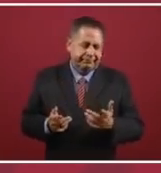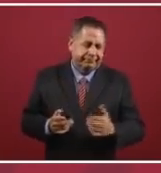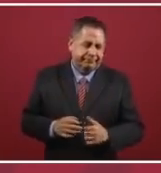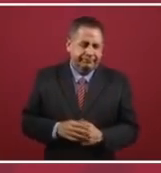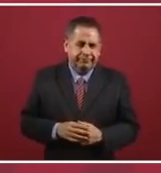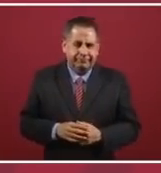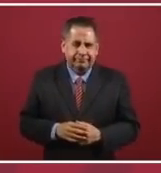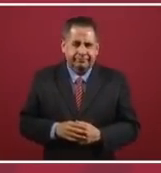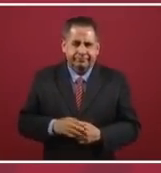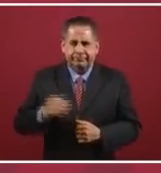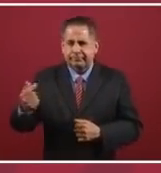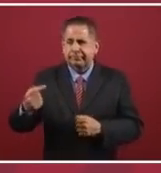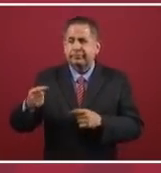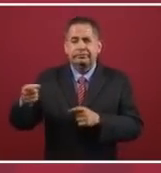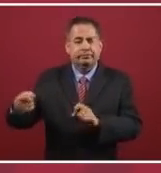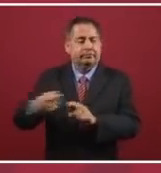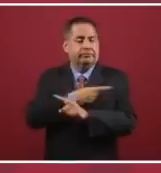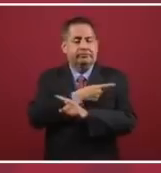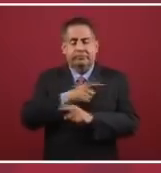de otro tipo,